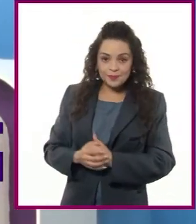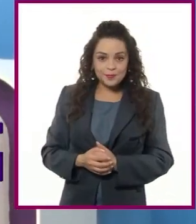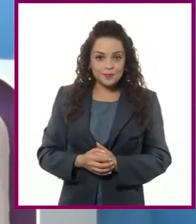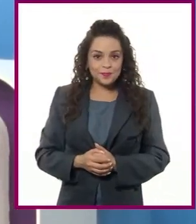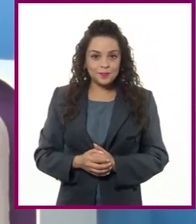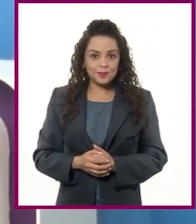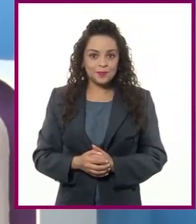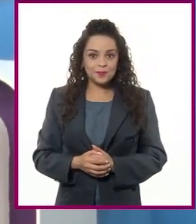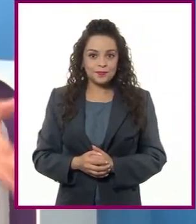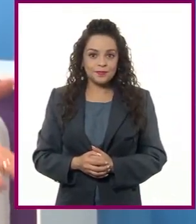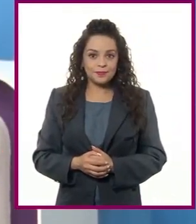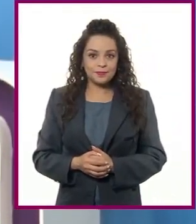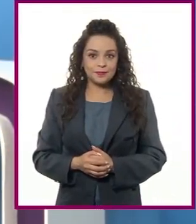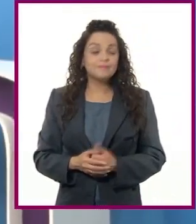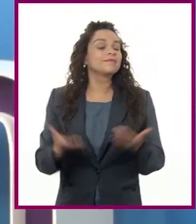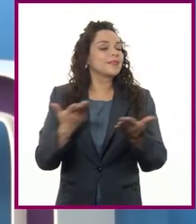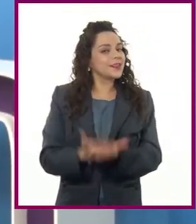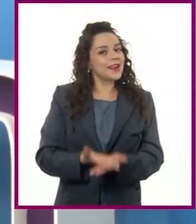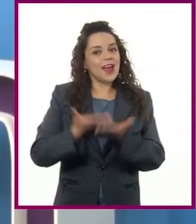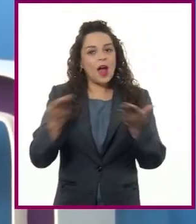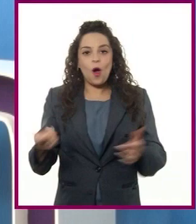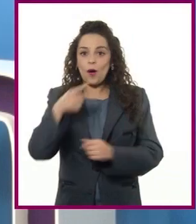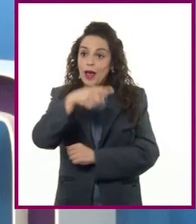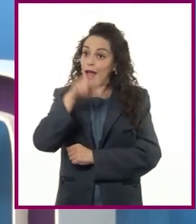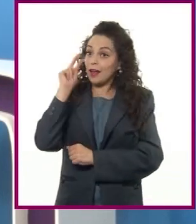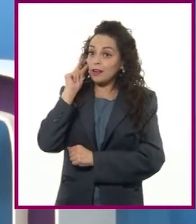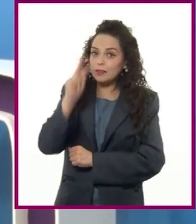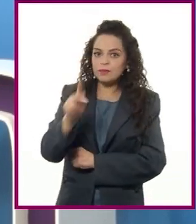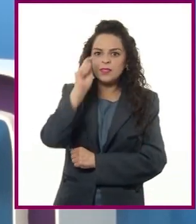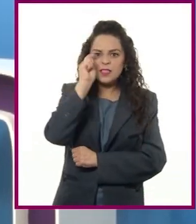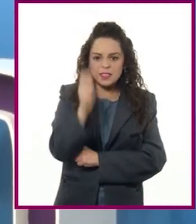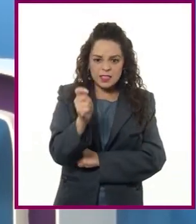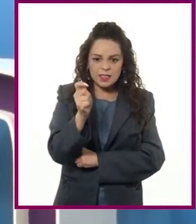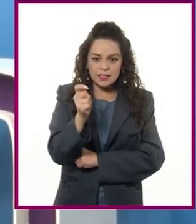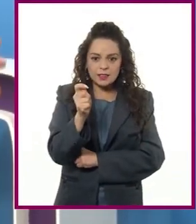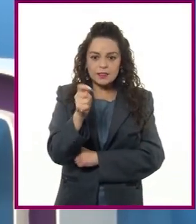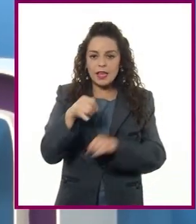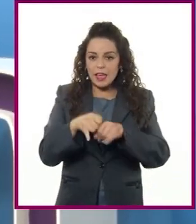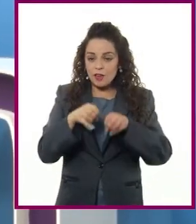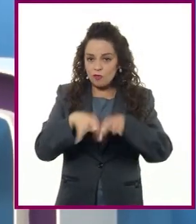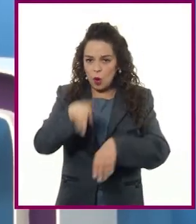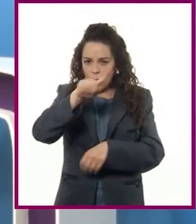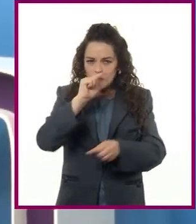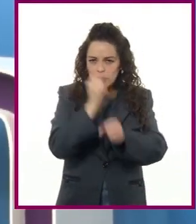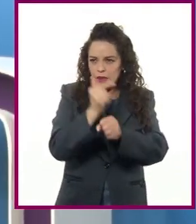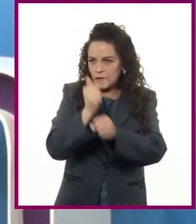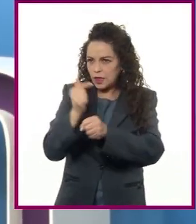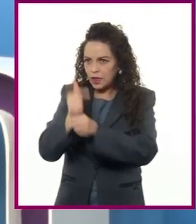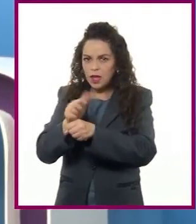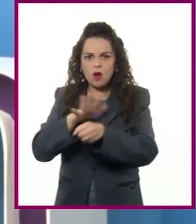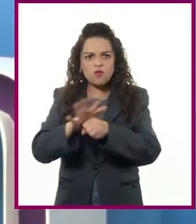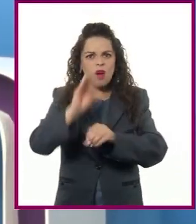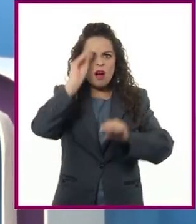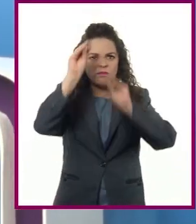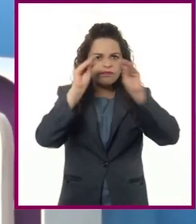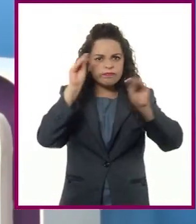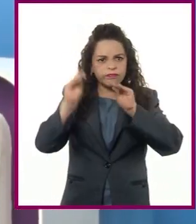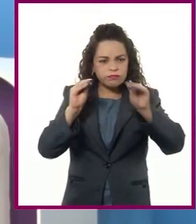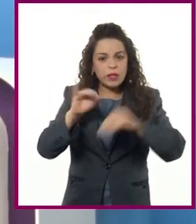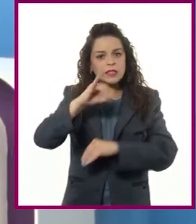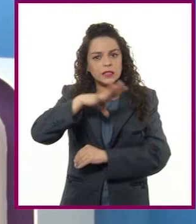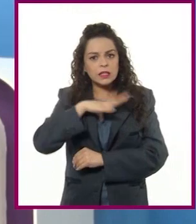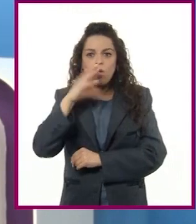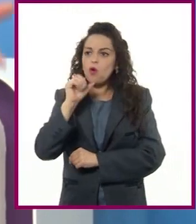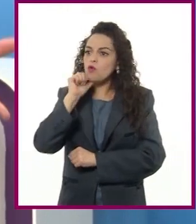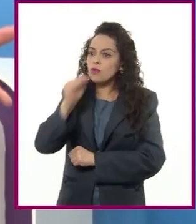conflicto? Ahora, observen el siguiente esquema e identifiquen qué elementos aparecieron o no en